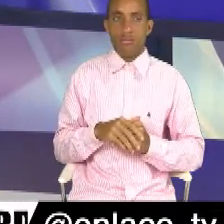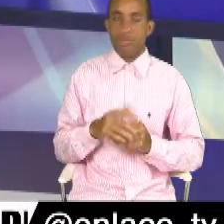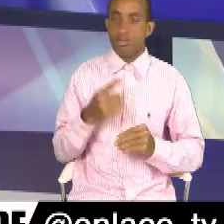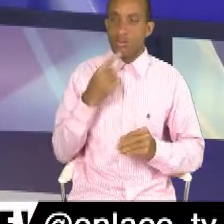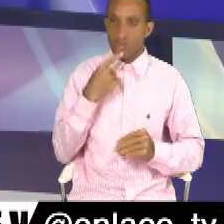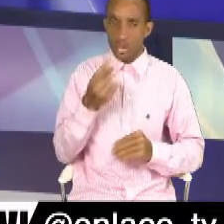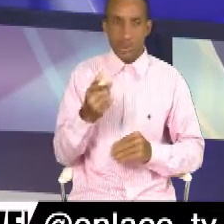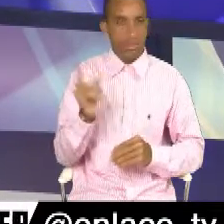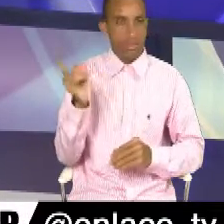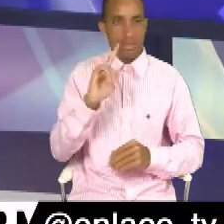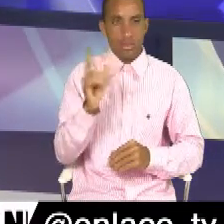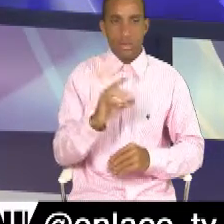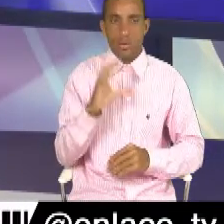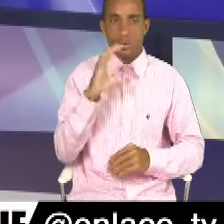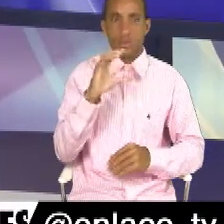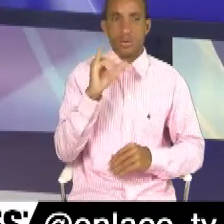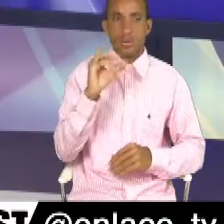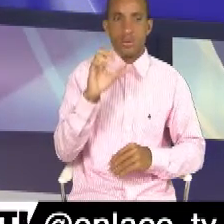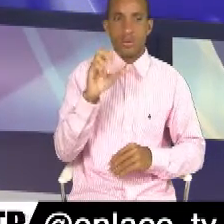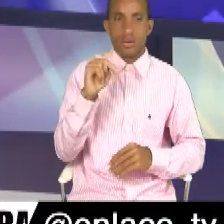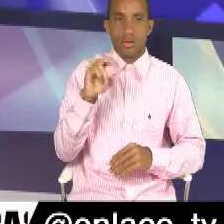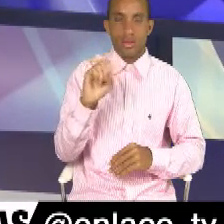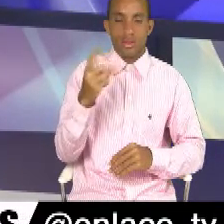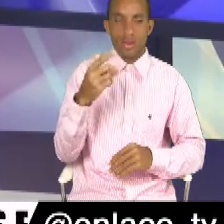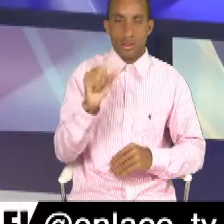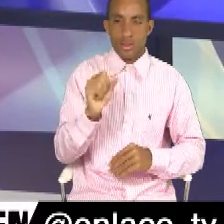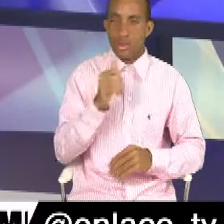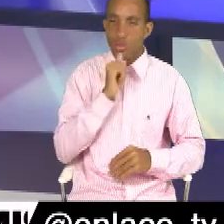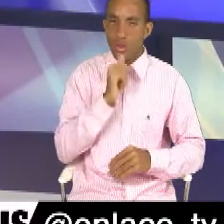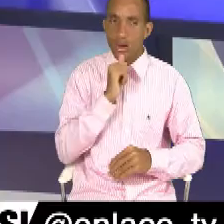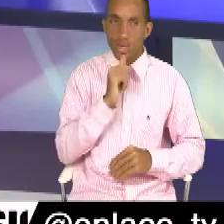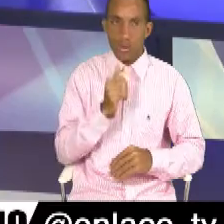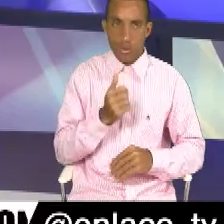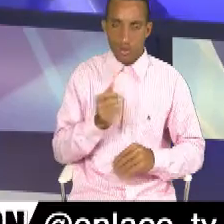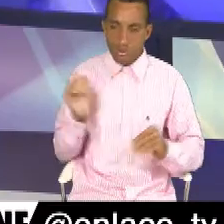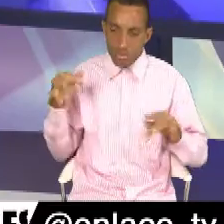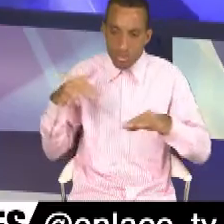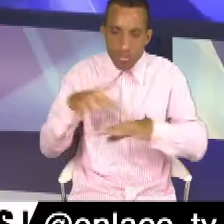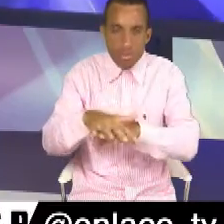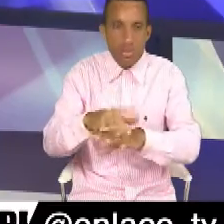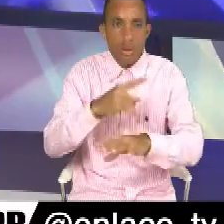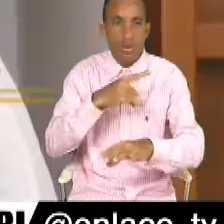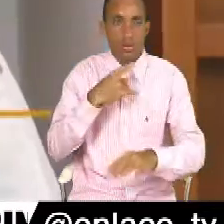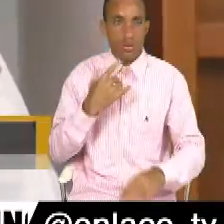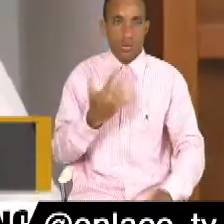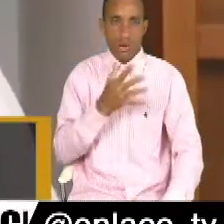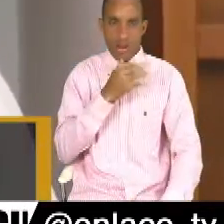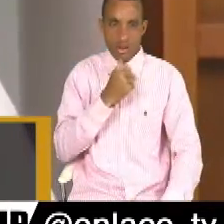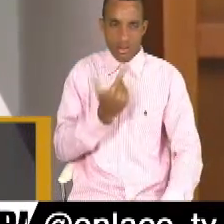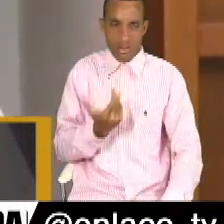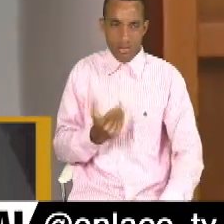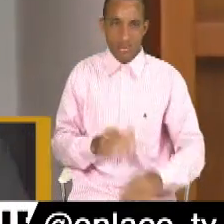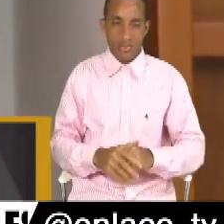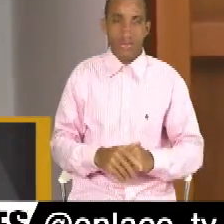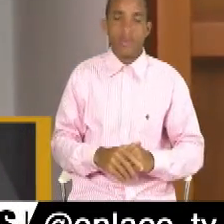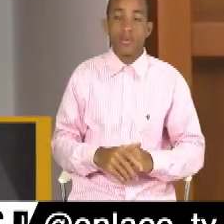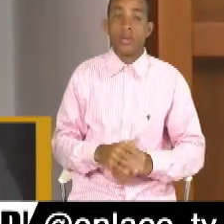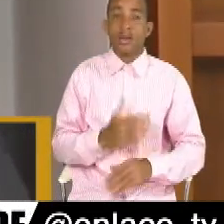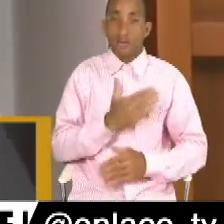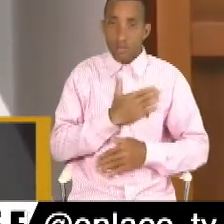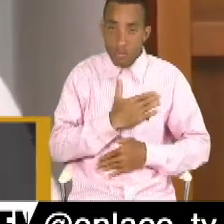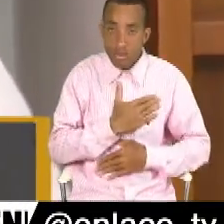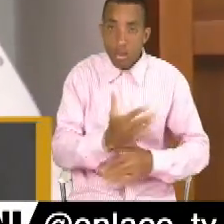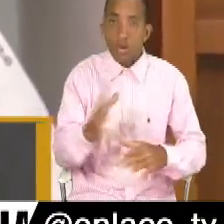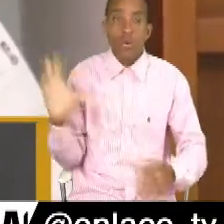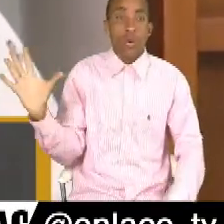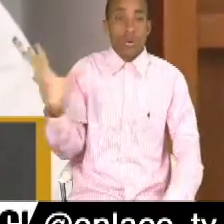Con él se encuentra nuestro director de noticias, Pedro Severiche. Adelante, Pedro, con la información. Saludos, compañeros en estudios, amables de la audiencia de Enlace